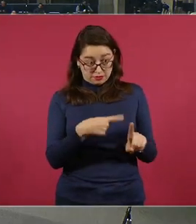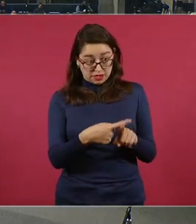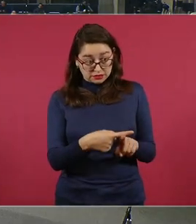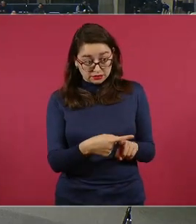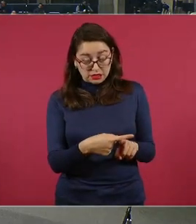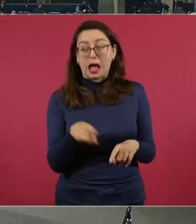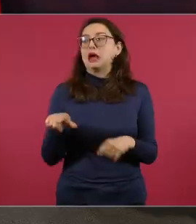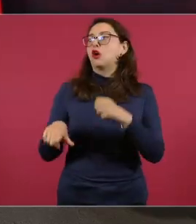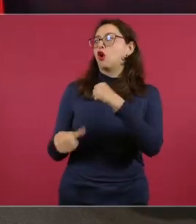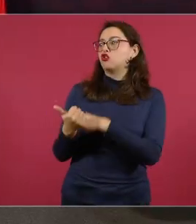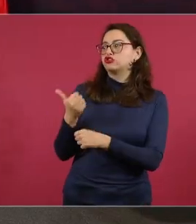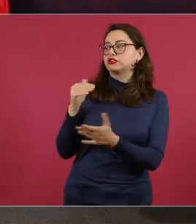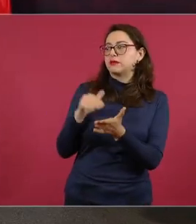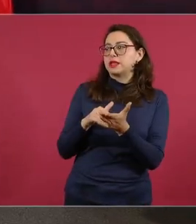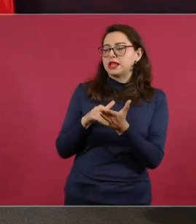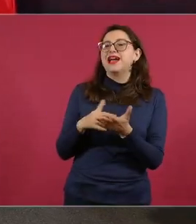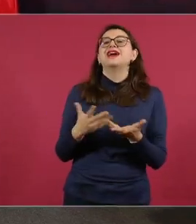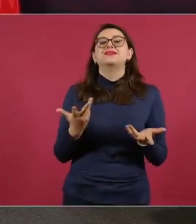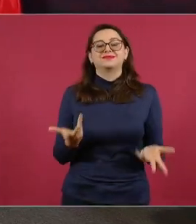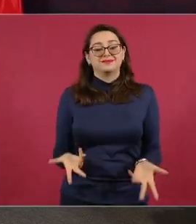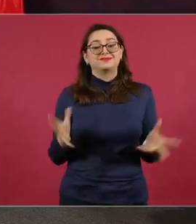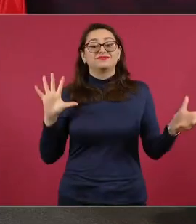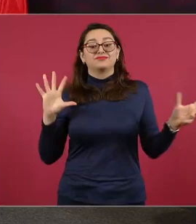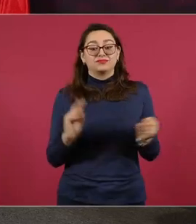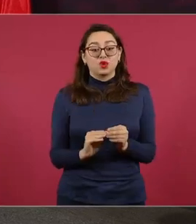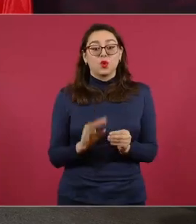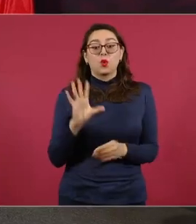mil hectáreas.